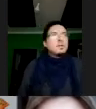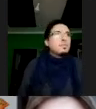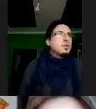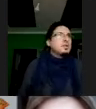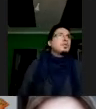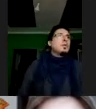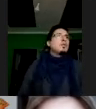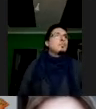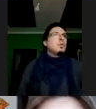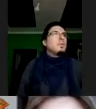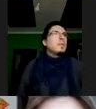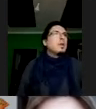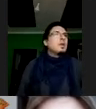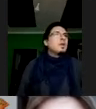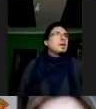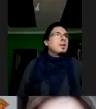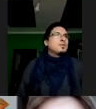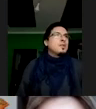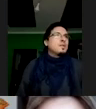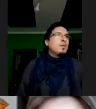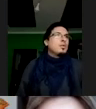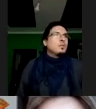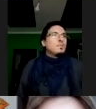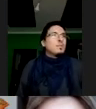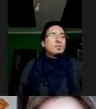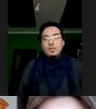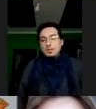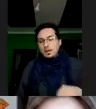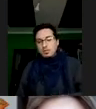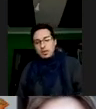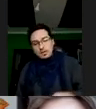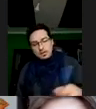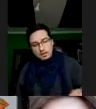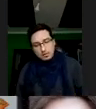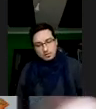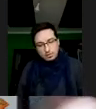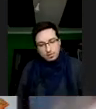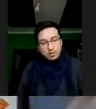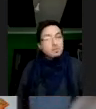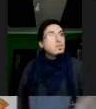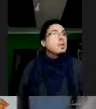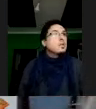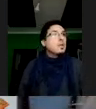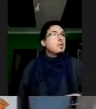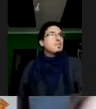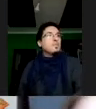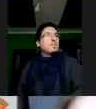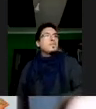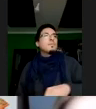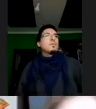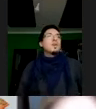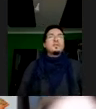yo le voy a responder, chicos, no hay ningún problema. Ahí está Sorangi saludando. Ahí para que la ponga presente, profesora, por favor. Bienvenida, Sí, Sorangi.